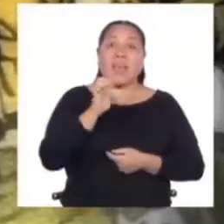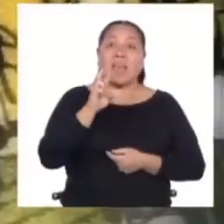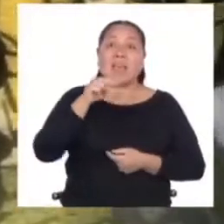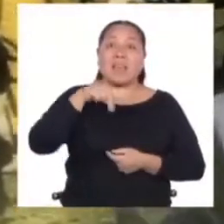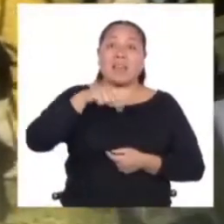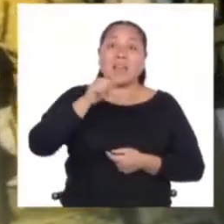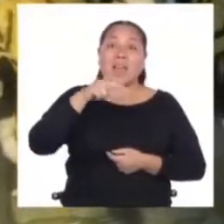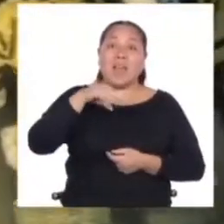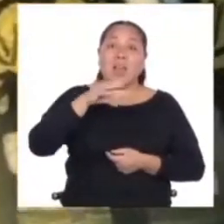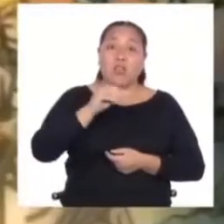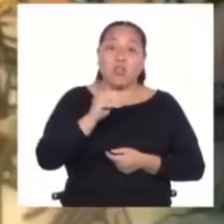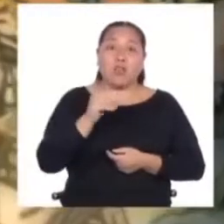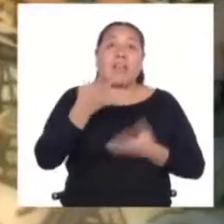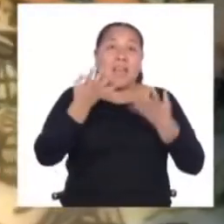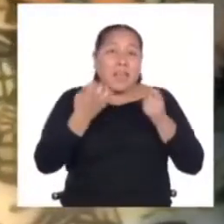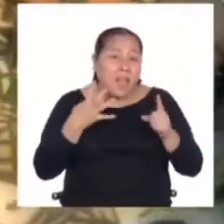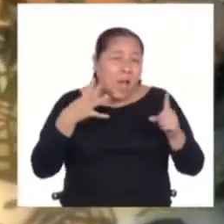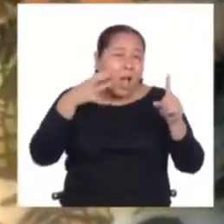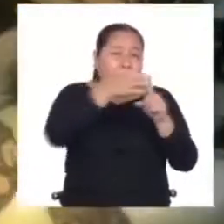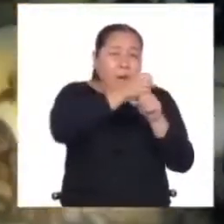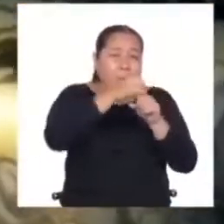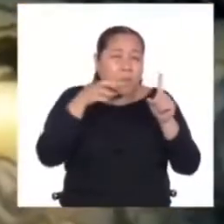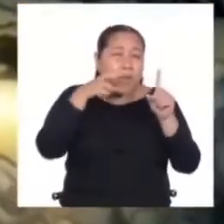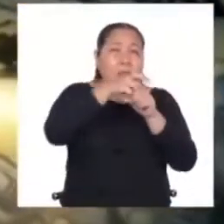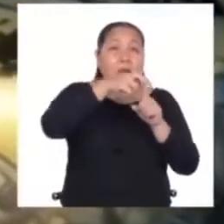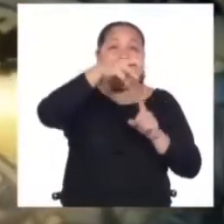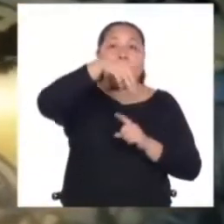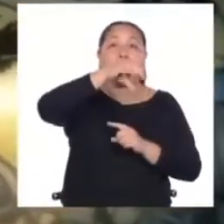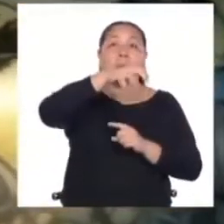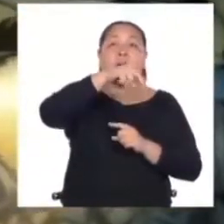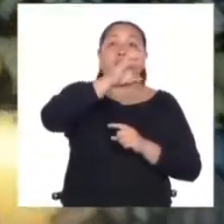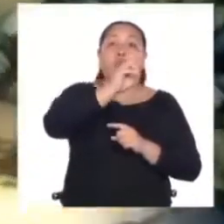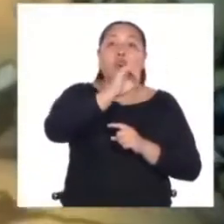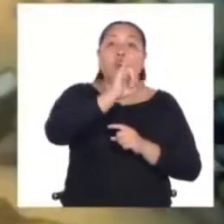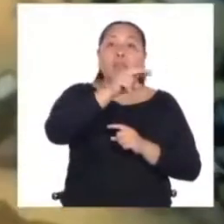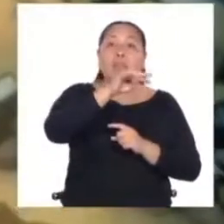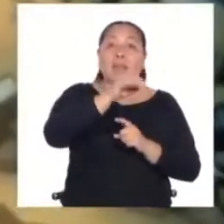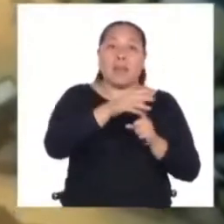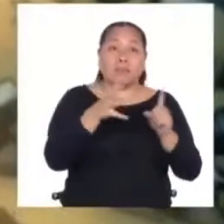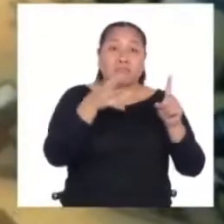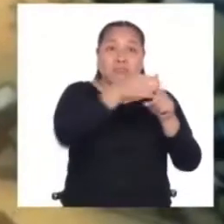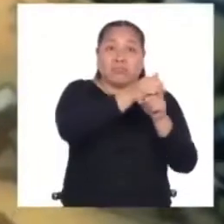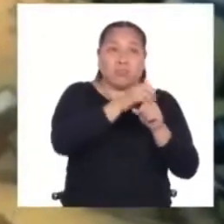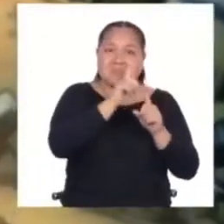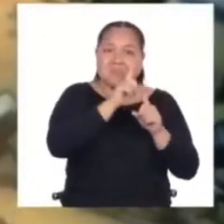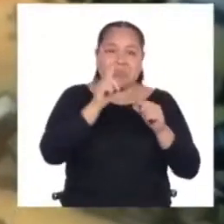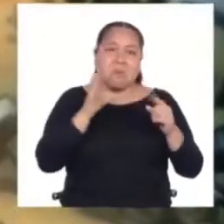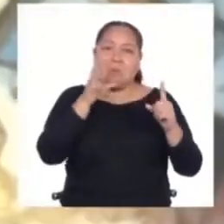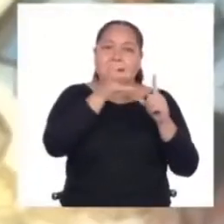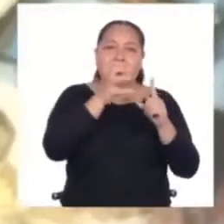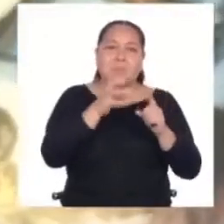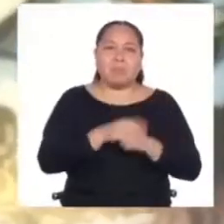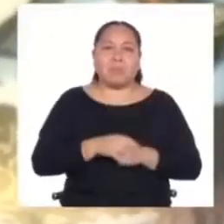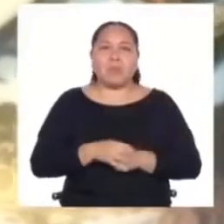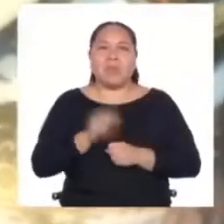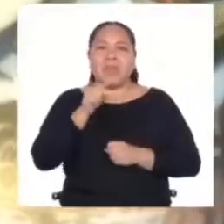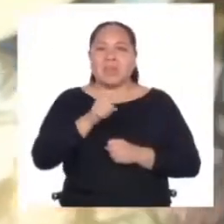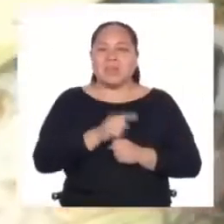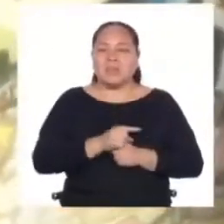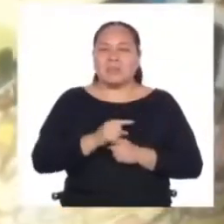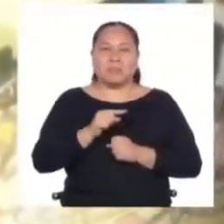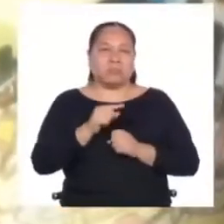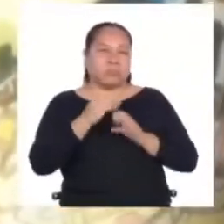éxito capturar a Manco Inca. En la refriega era muy llamativa la rivalidad de algunos pueblos con los